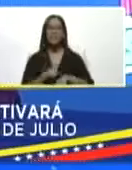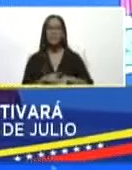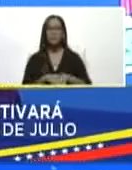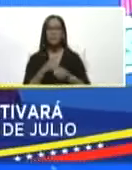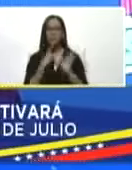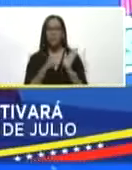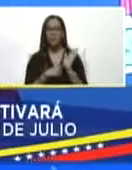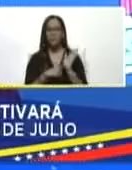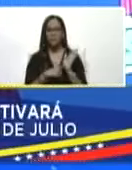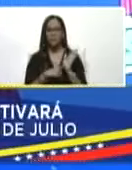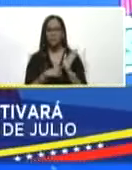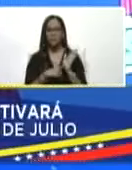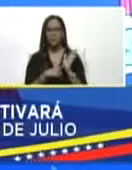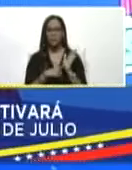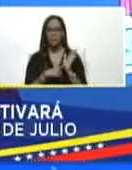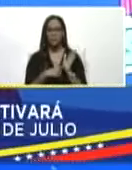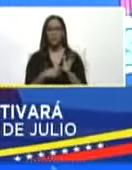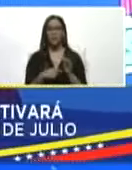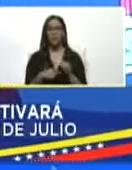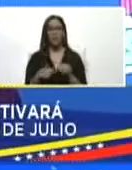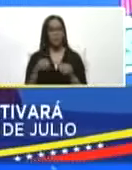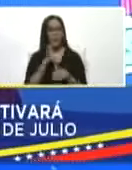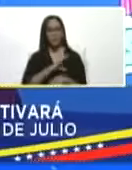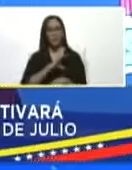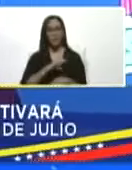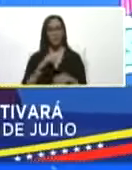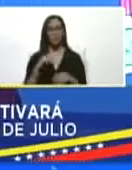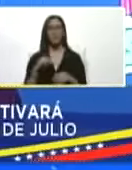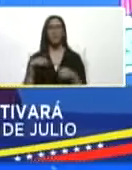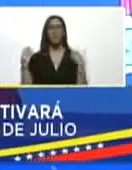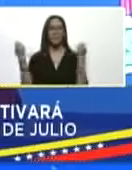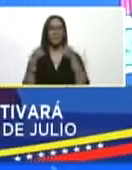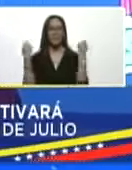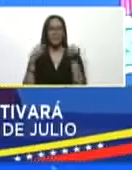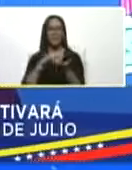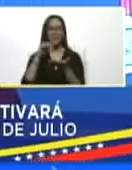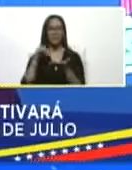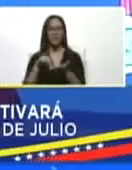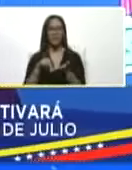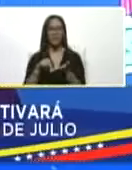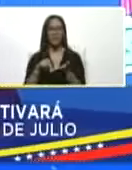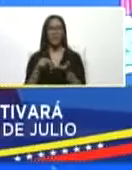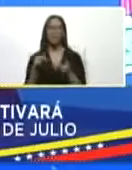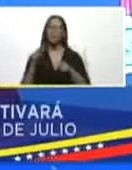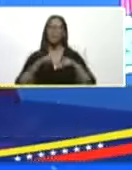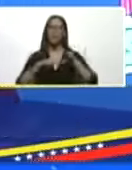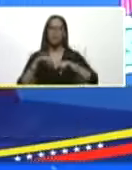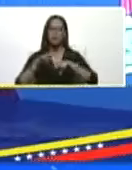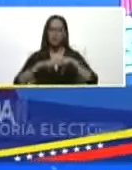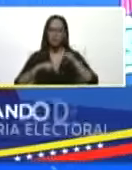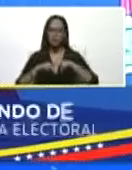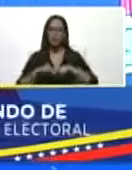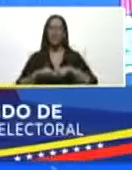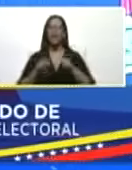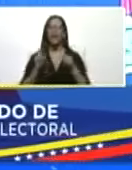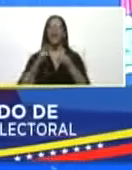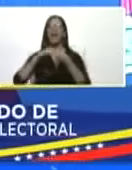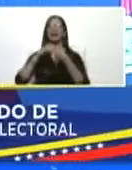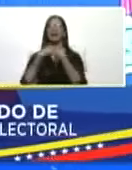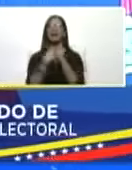completo. El comando de campaña nacional para hilvanar, construir,